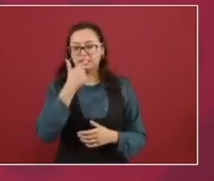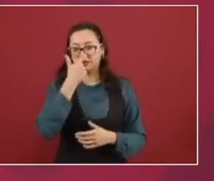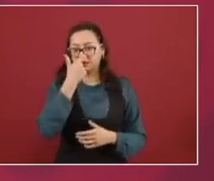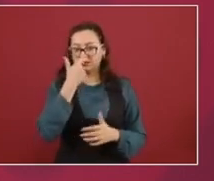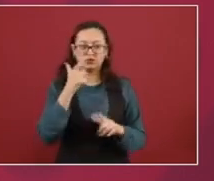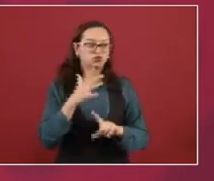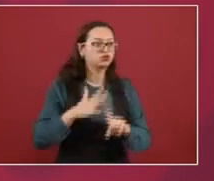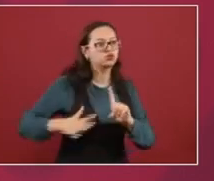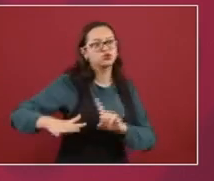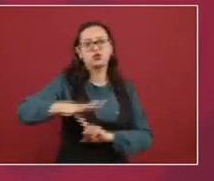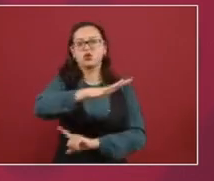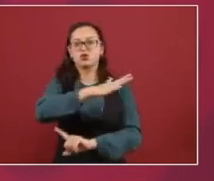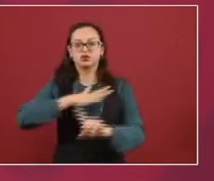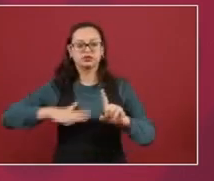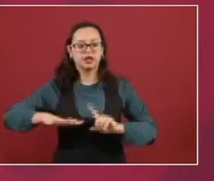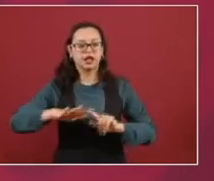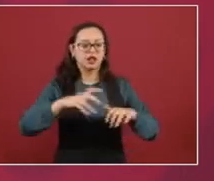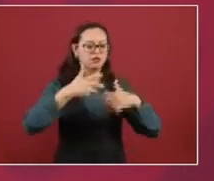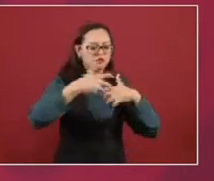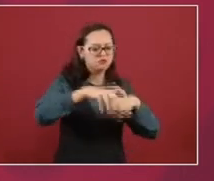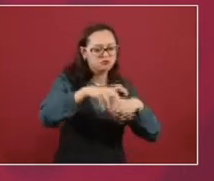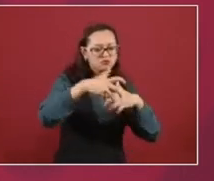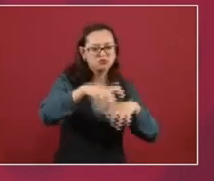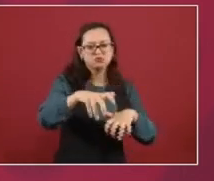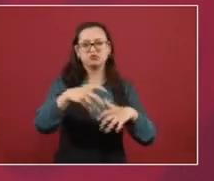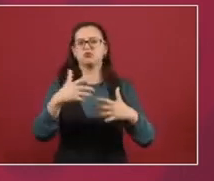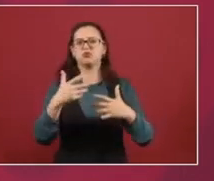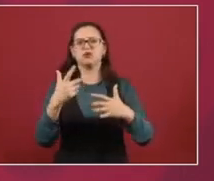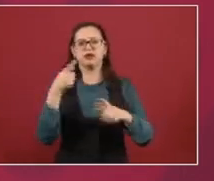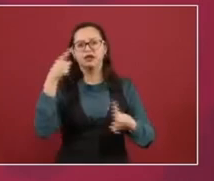en toda sociedad, siempre hay